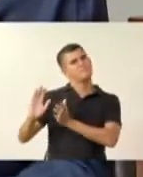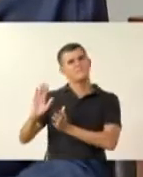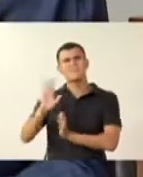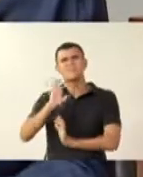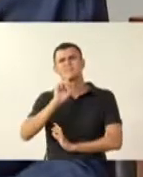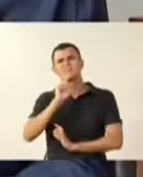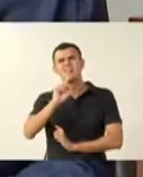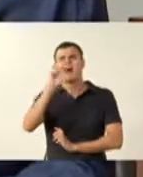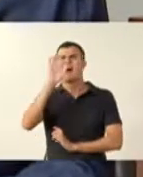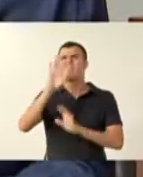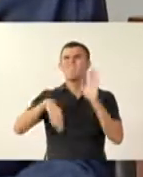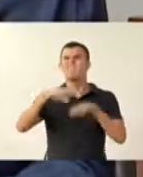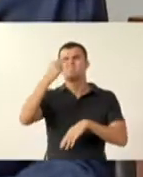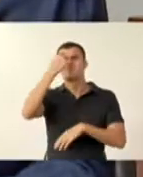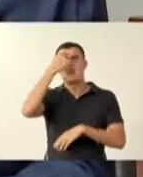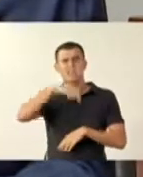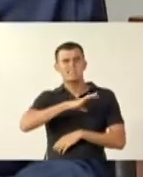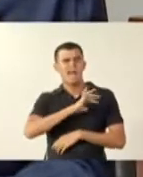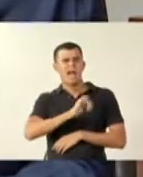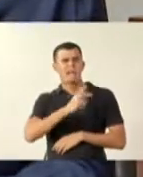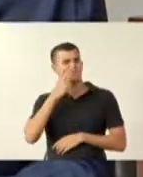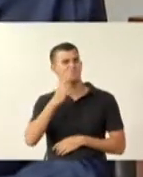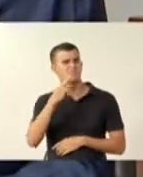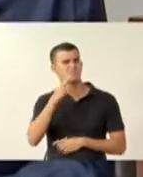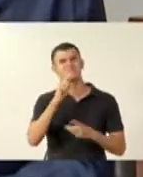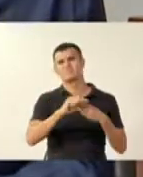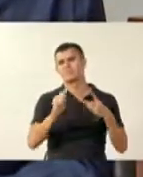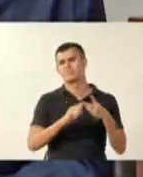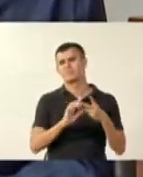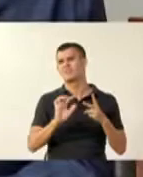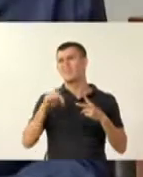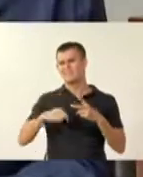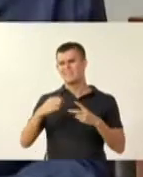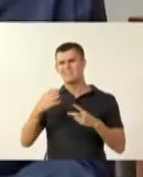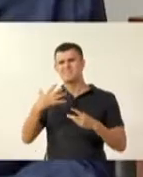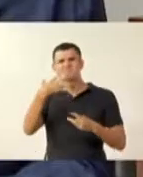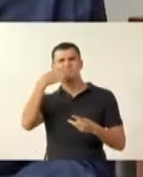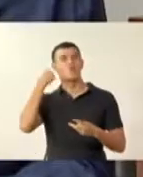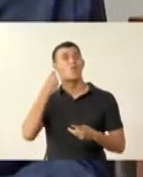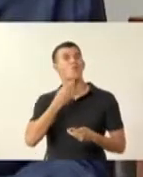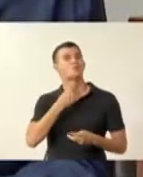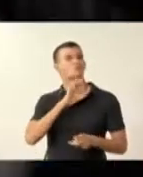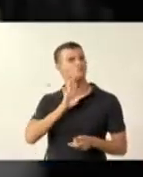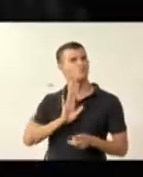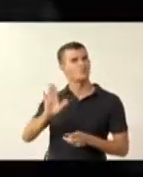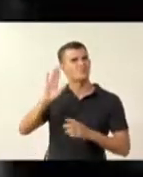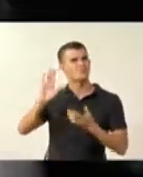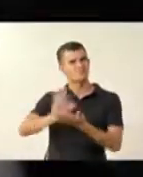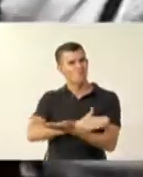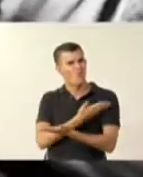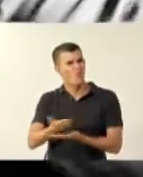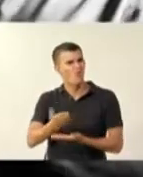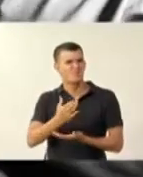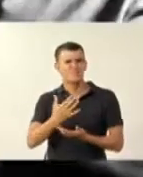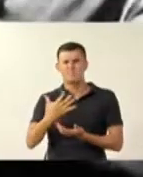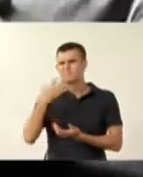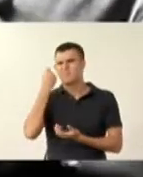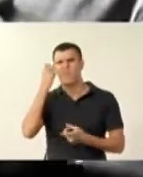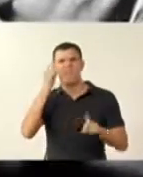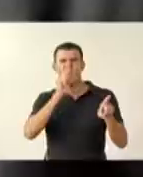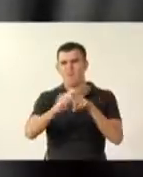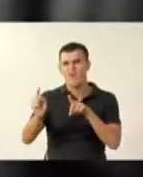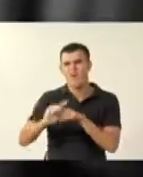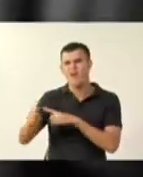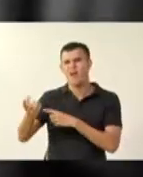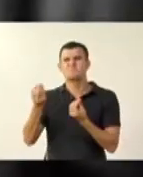expresiones culturales, pero realmente somos una sociedad, primero melómana. Aquí a la gente le gusta la música en todas las formas, para